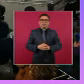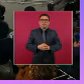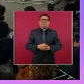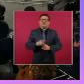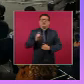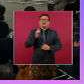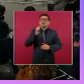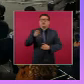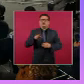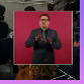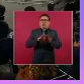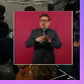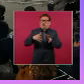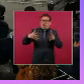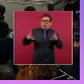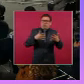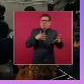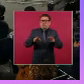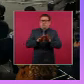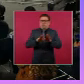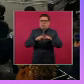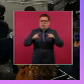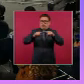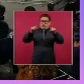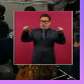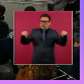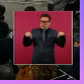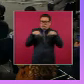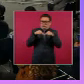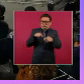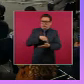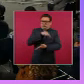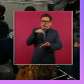de qué dimensiones va a ser la reserva